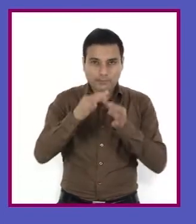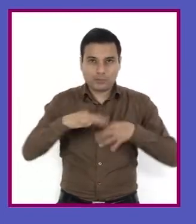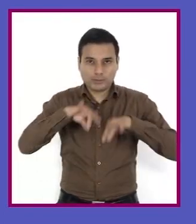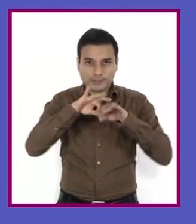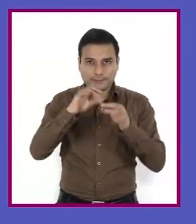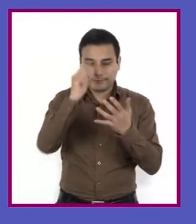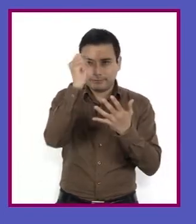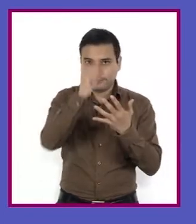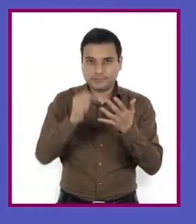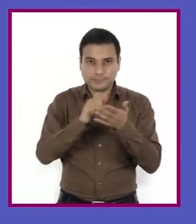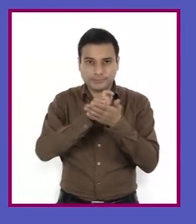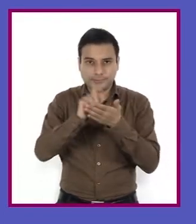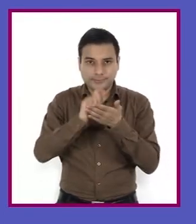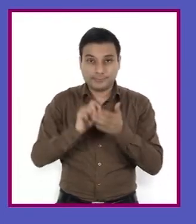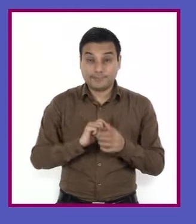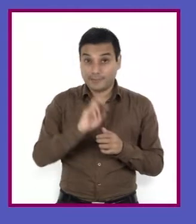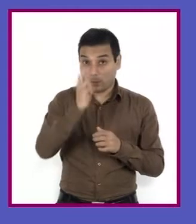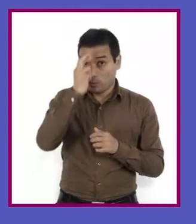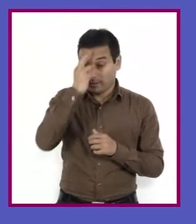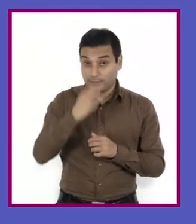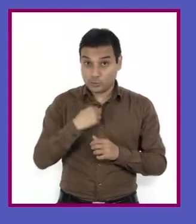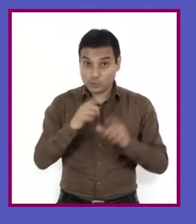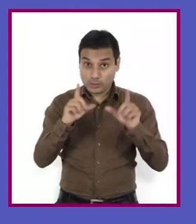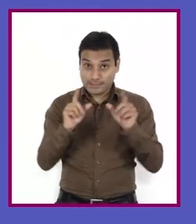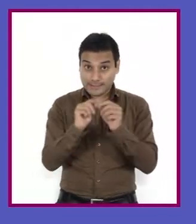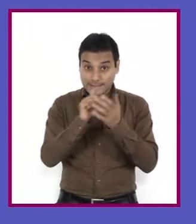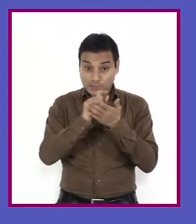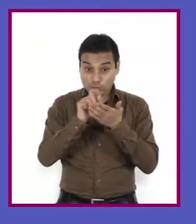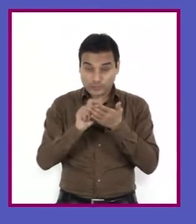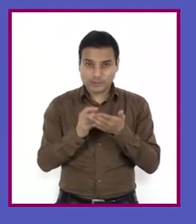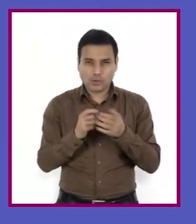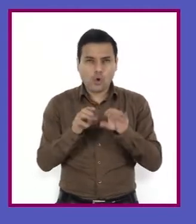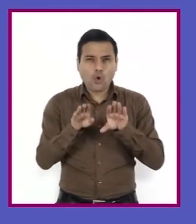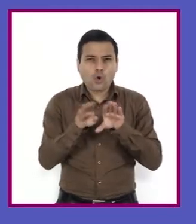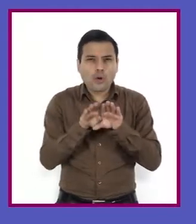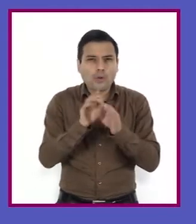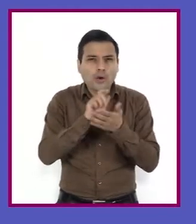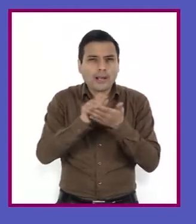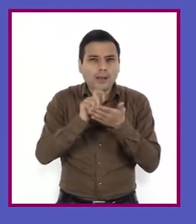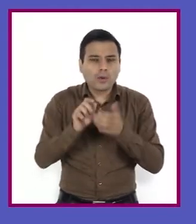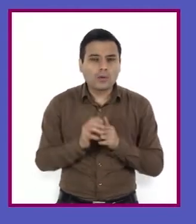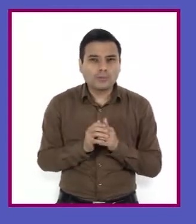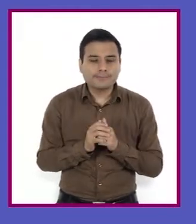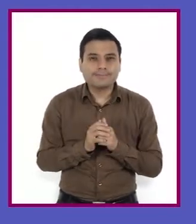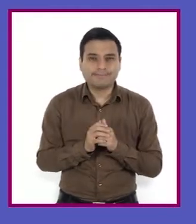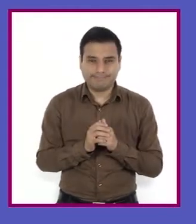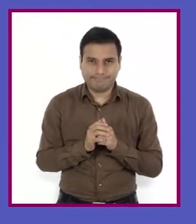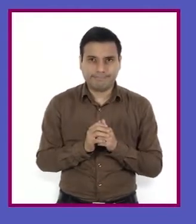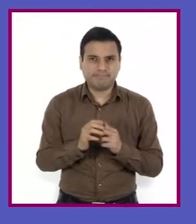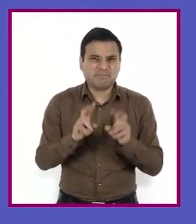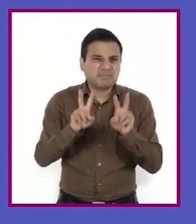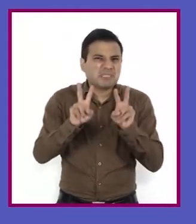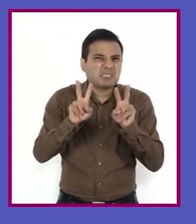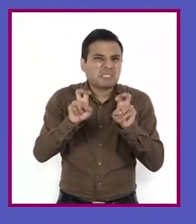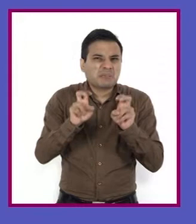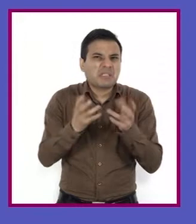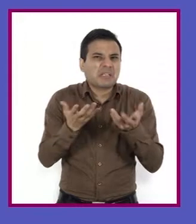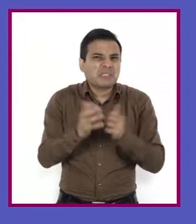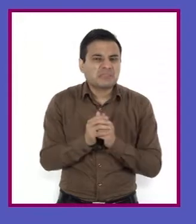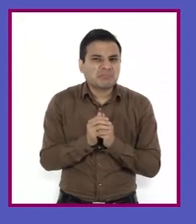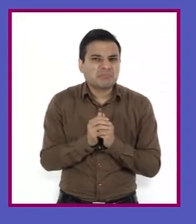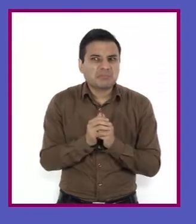es importante recordar que nuestro resumen se elabore tomando en consideración sobre qué trata: